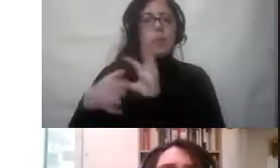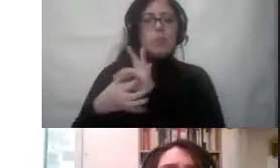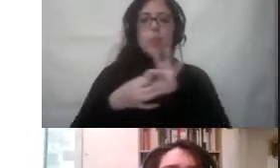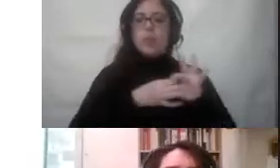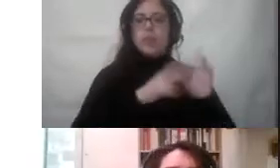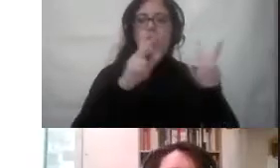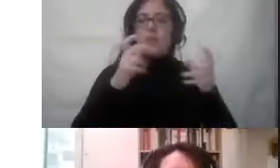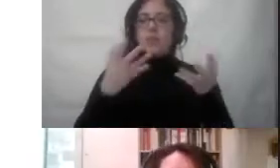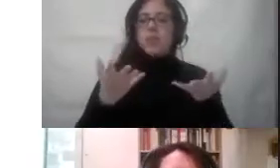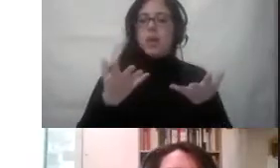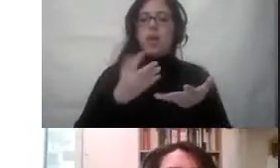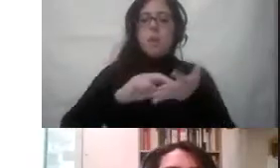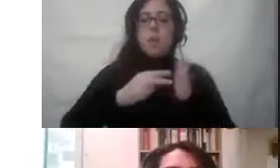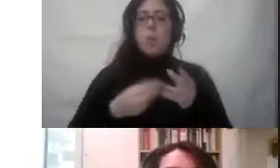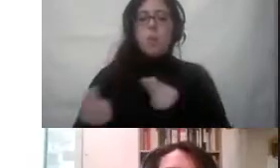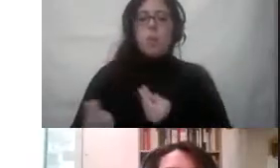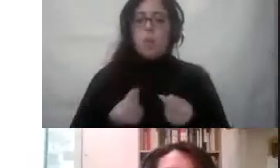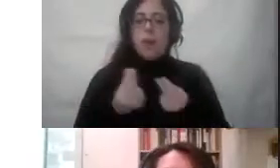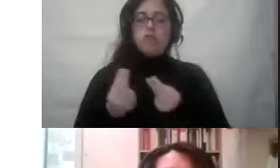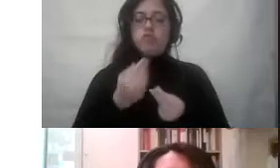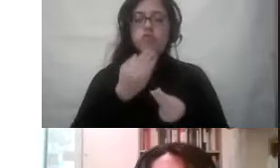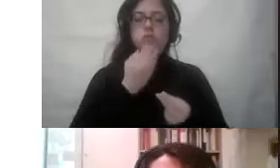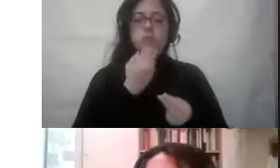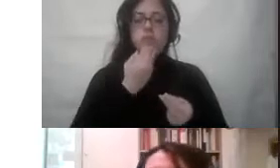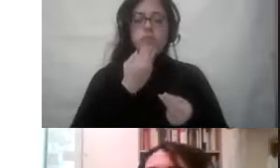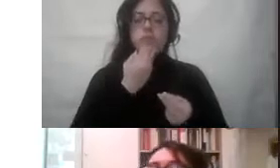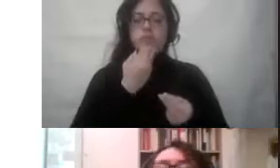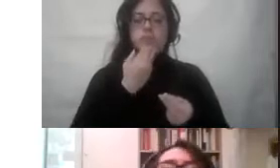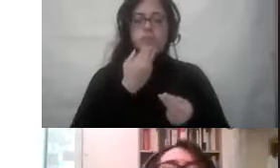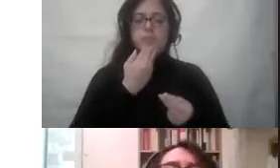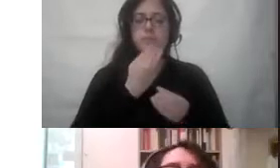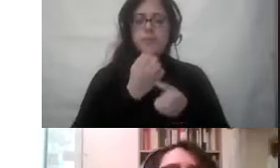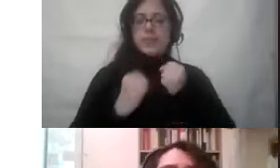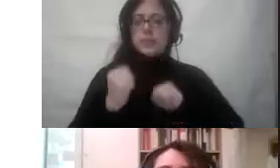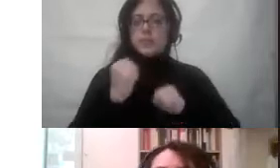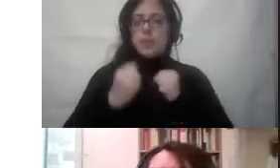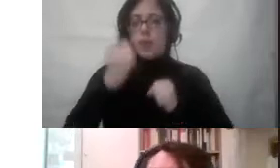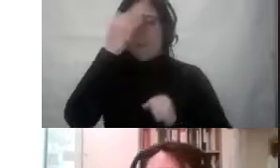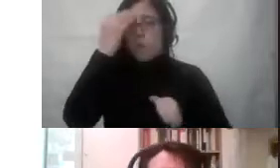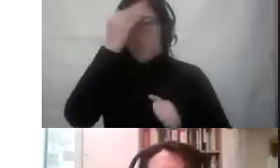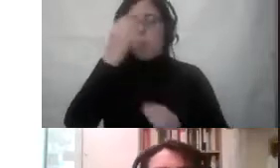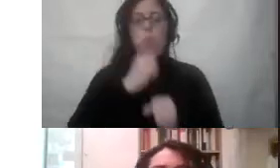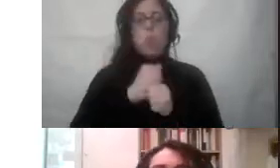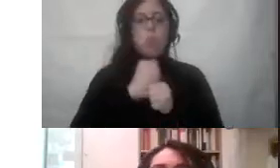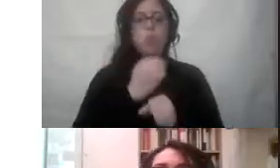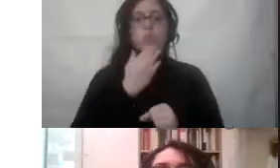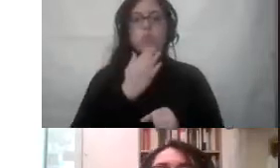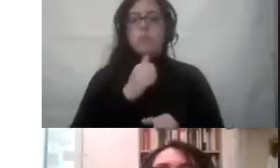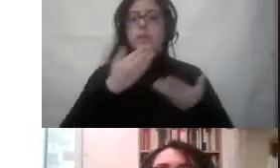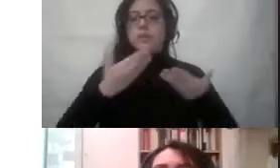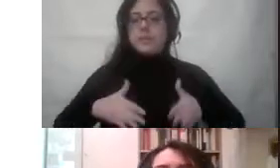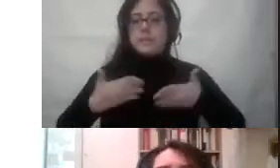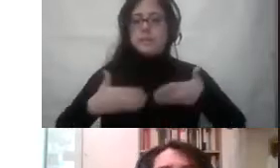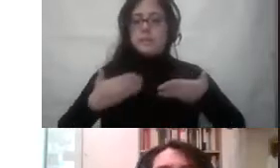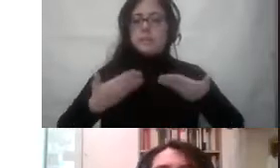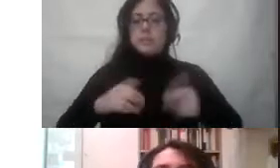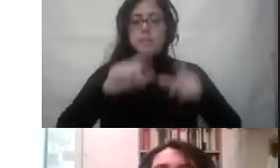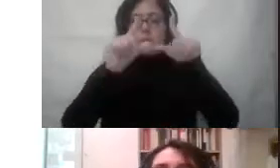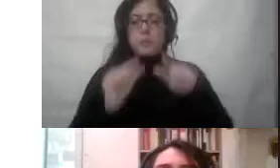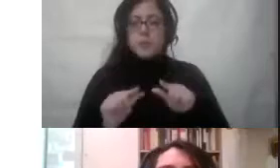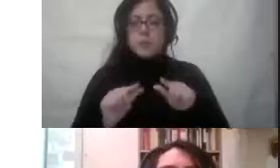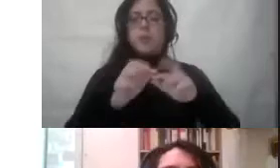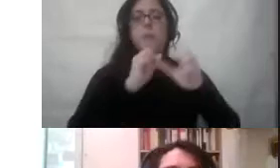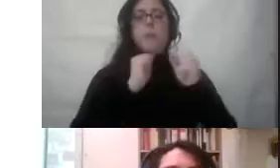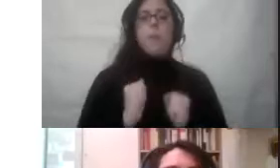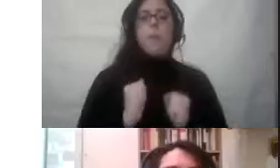o también nuestro propio estrés laboral y la falta de motivación. Podemos relacionarla con